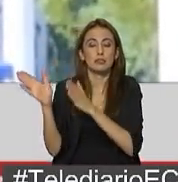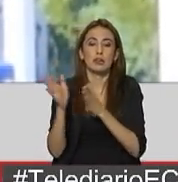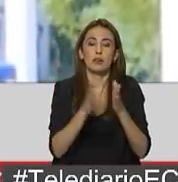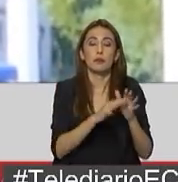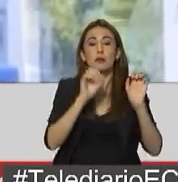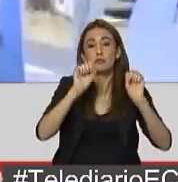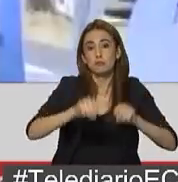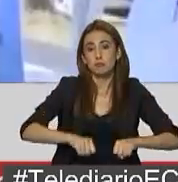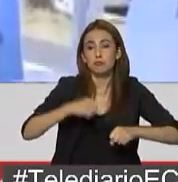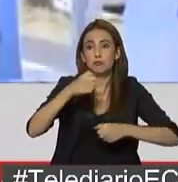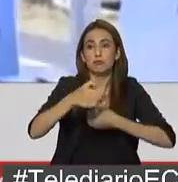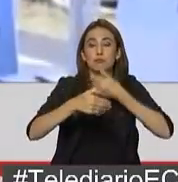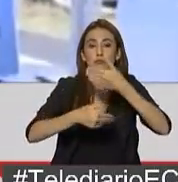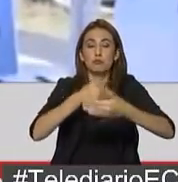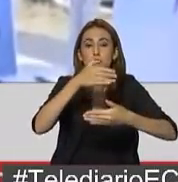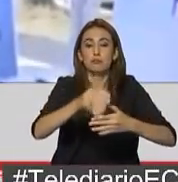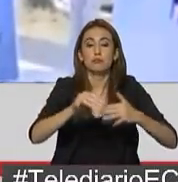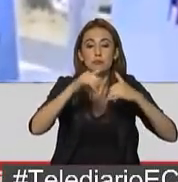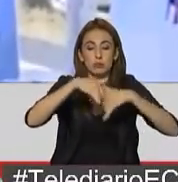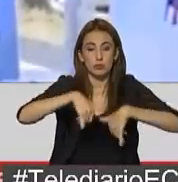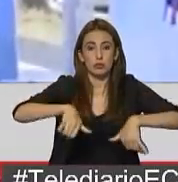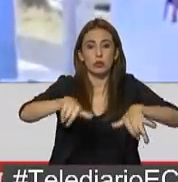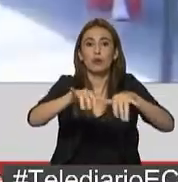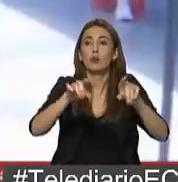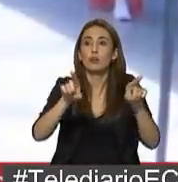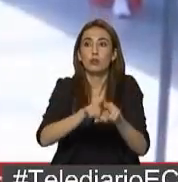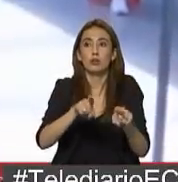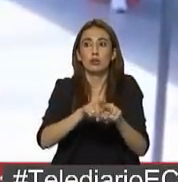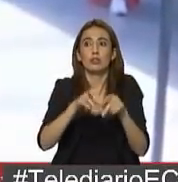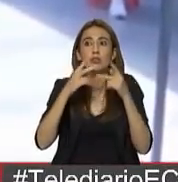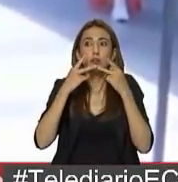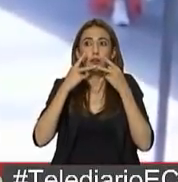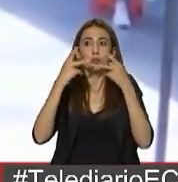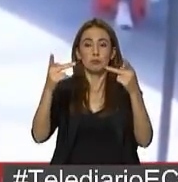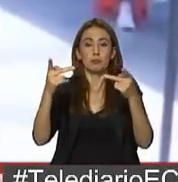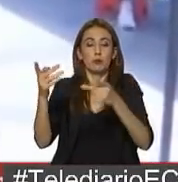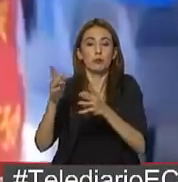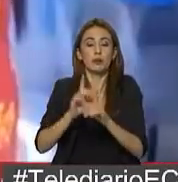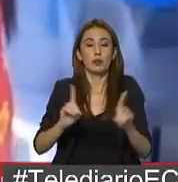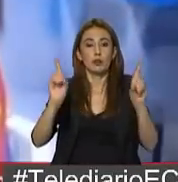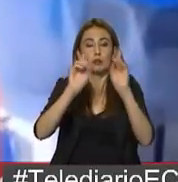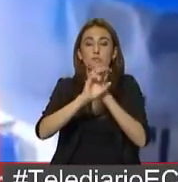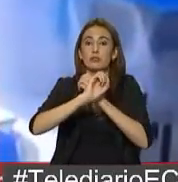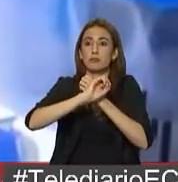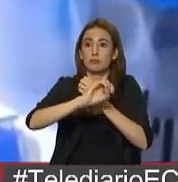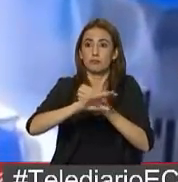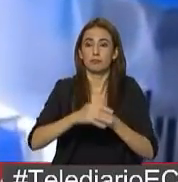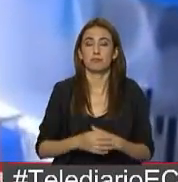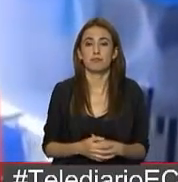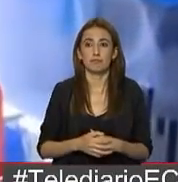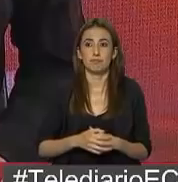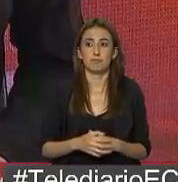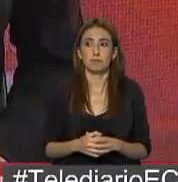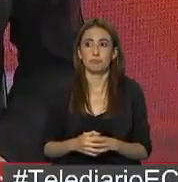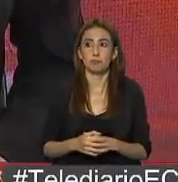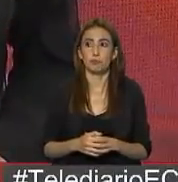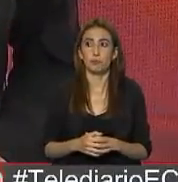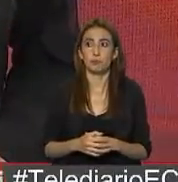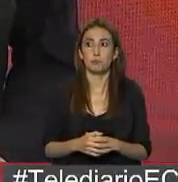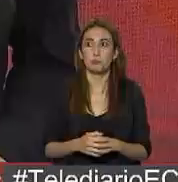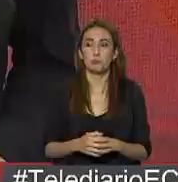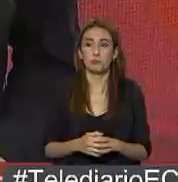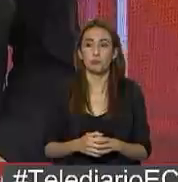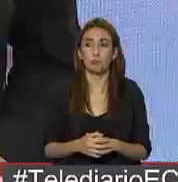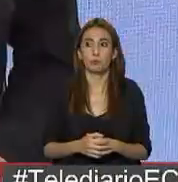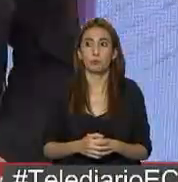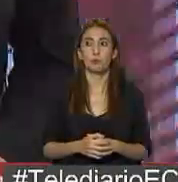mayor aumento diario de casos en la capital desde que se publican los datos. Fernanda de la Bastida, Ecuador TV. Mientras